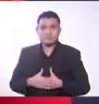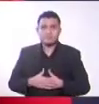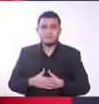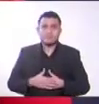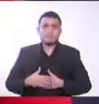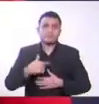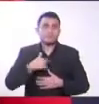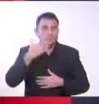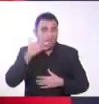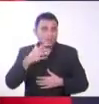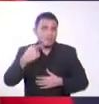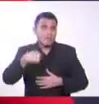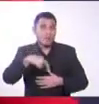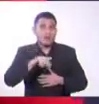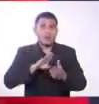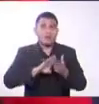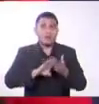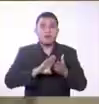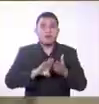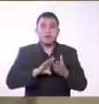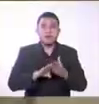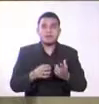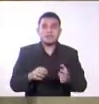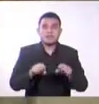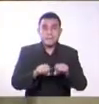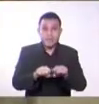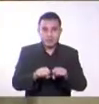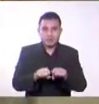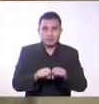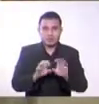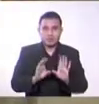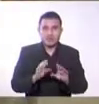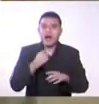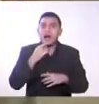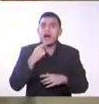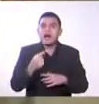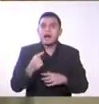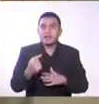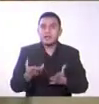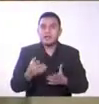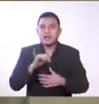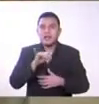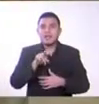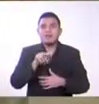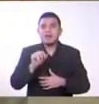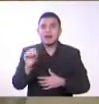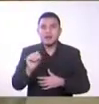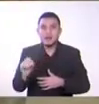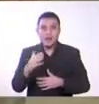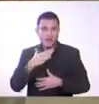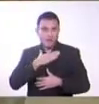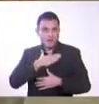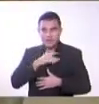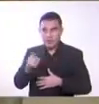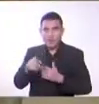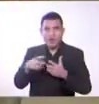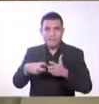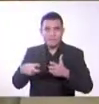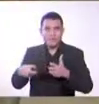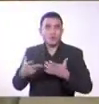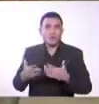a comprar un par de zapatos, ¿a quién se le aplica el IVA? ¿A mí o al producto, a los